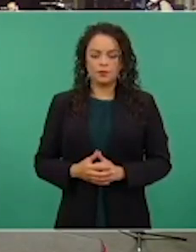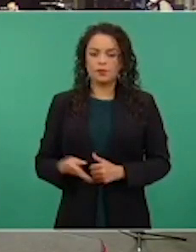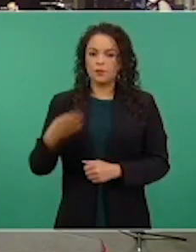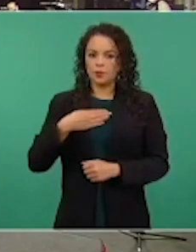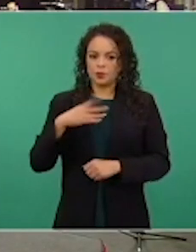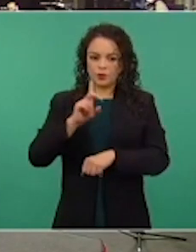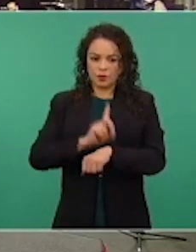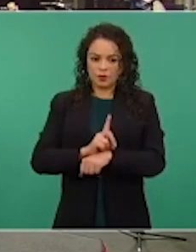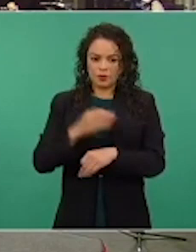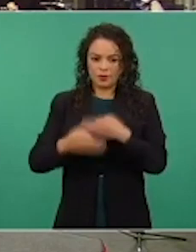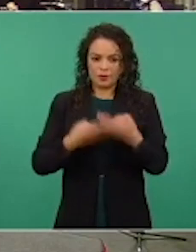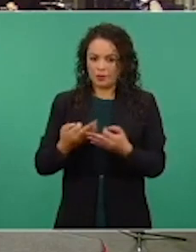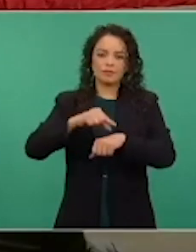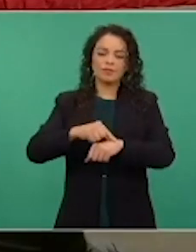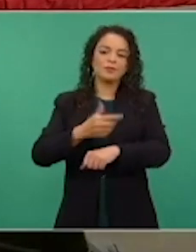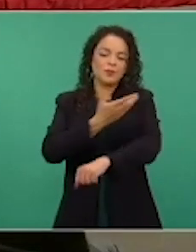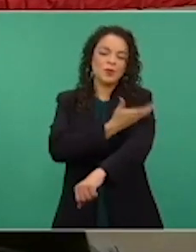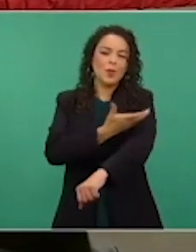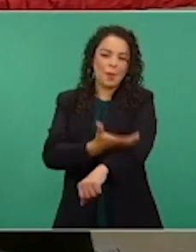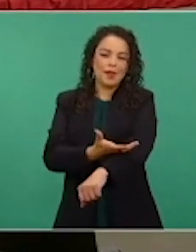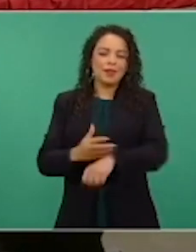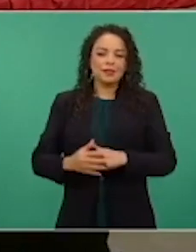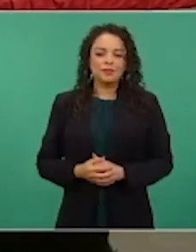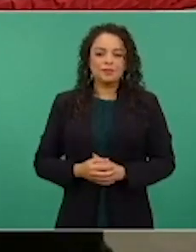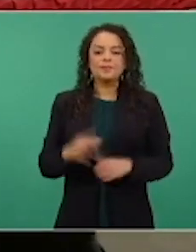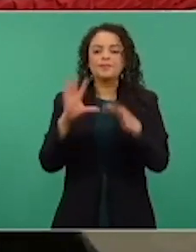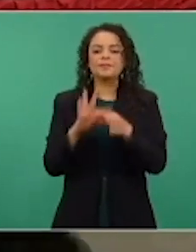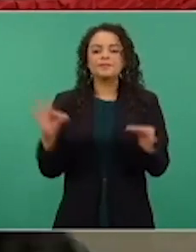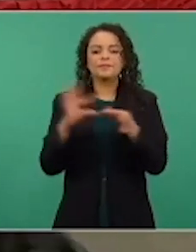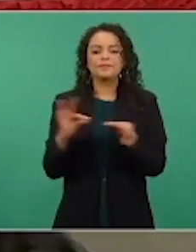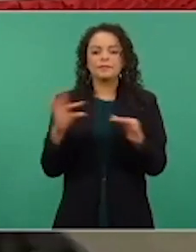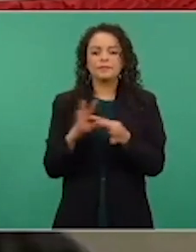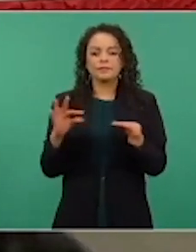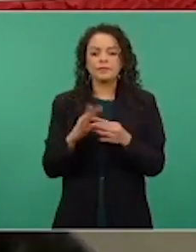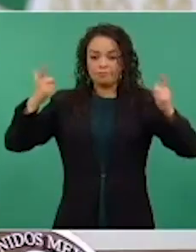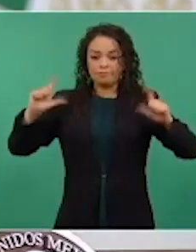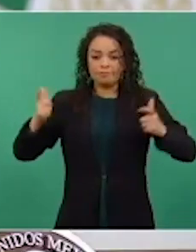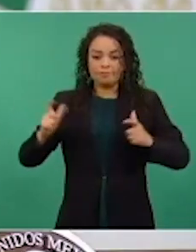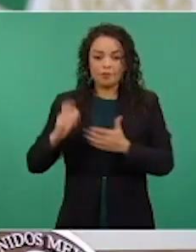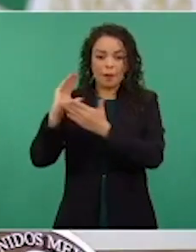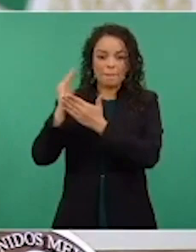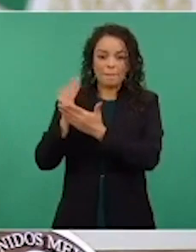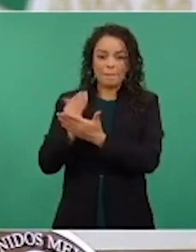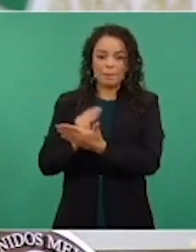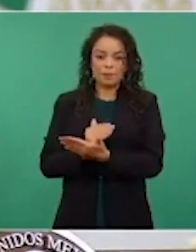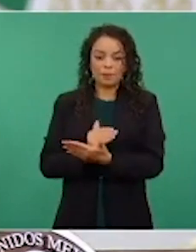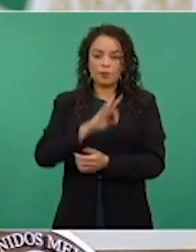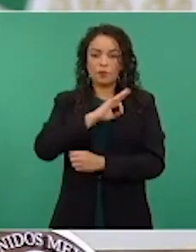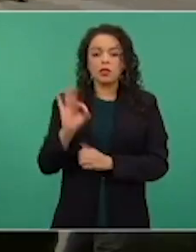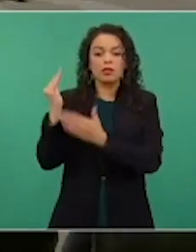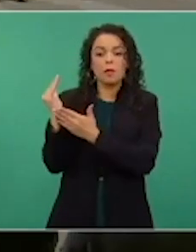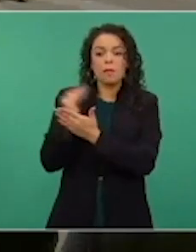En conferencia mañanera, desde Palacio Nacional, Hugo López-Gatell Ramírez, subsecretario de Prevención y Promoción de la Salud